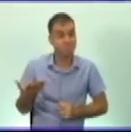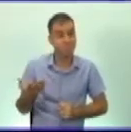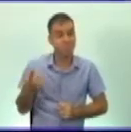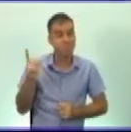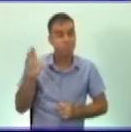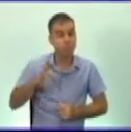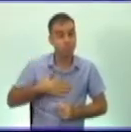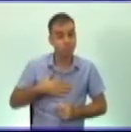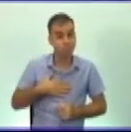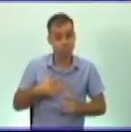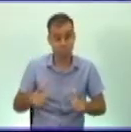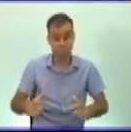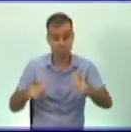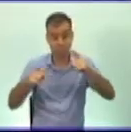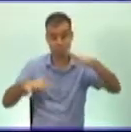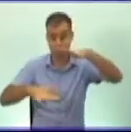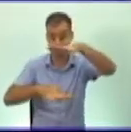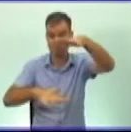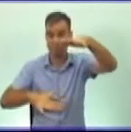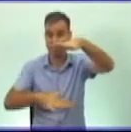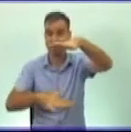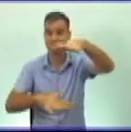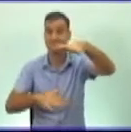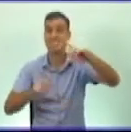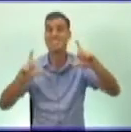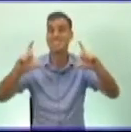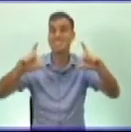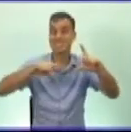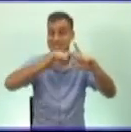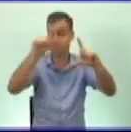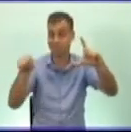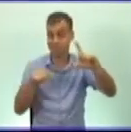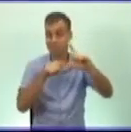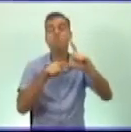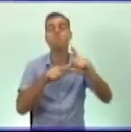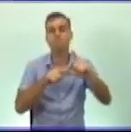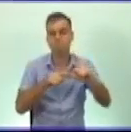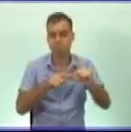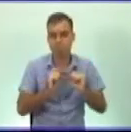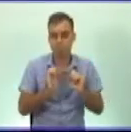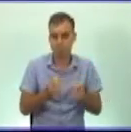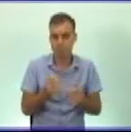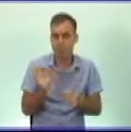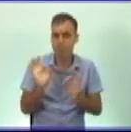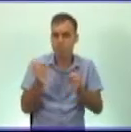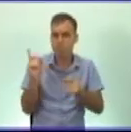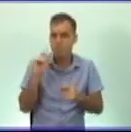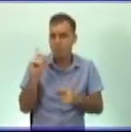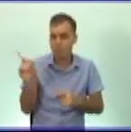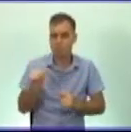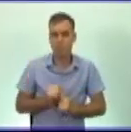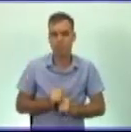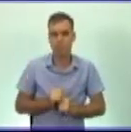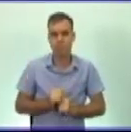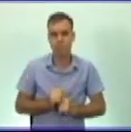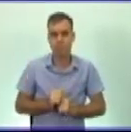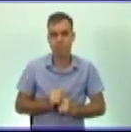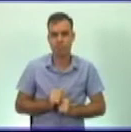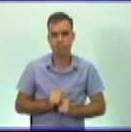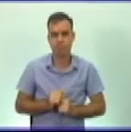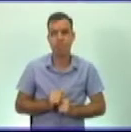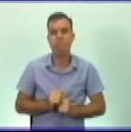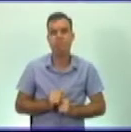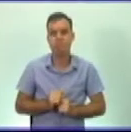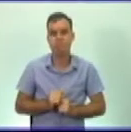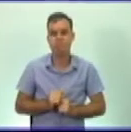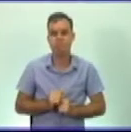cuerpo cuyas bases son circulares, su área es pi por r al cuadrado. Y bueno, multiplicamos por la altura. Vamos entonces,